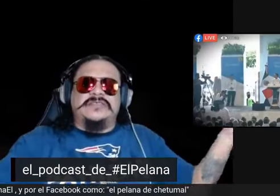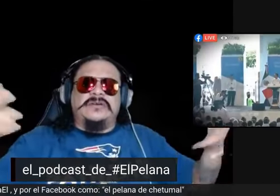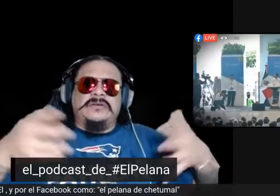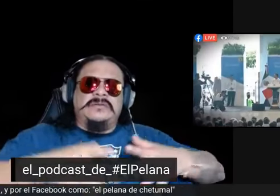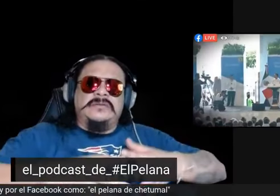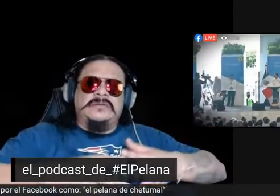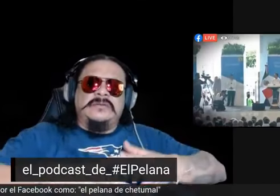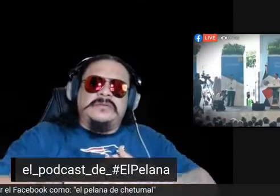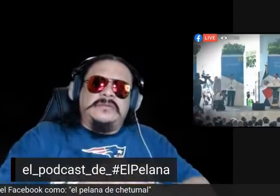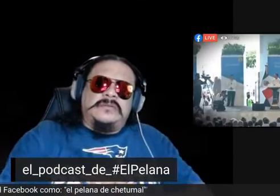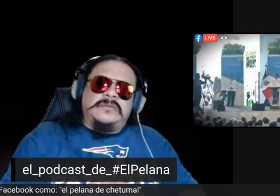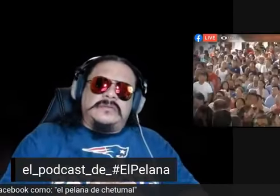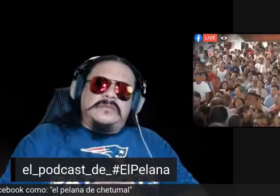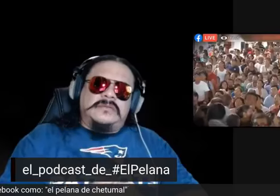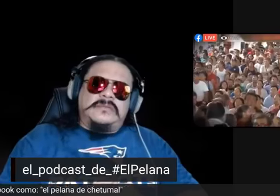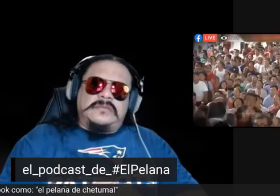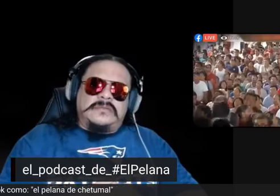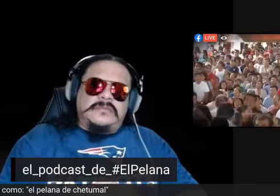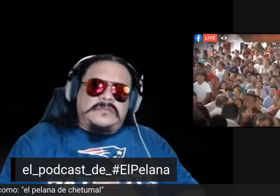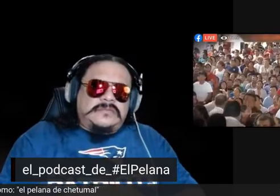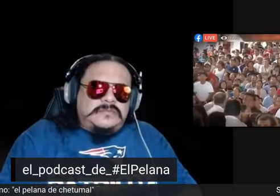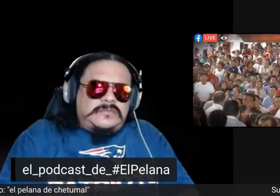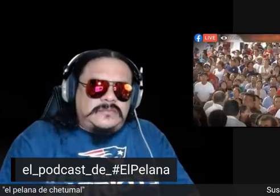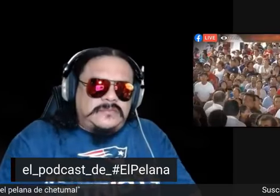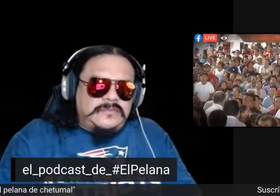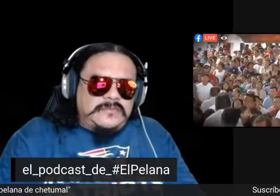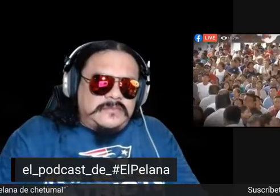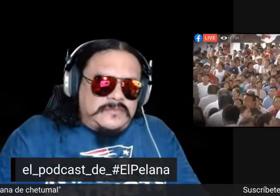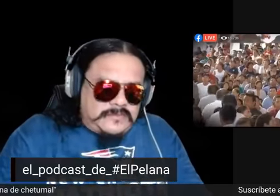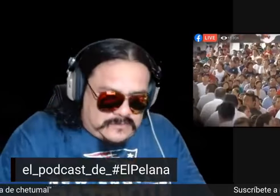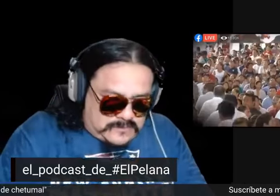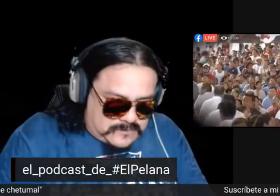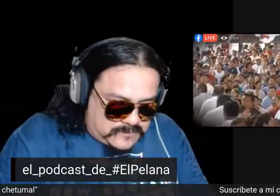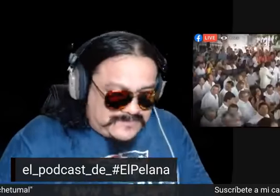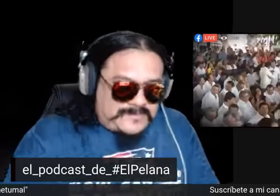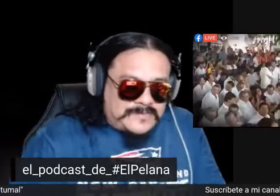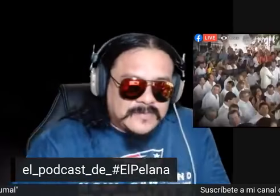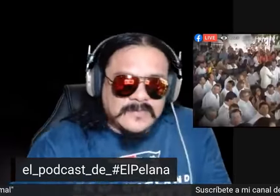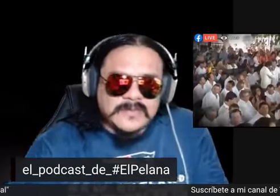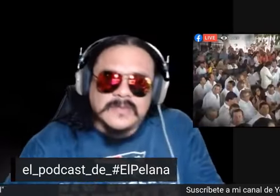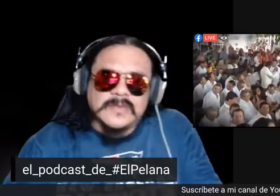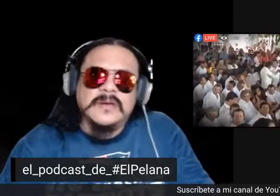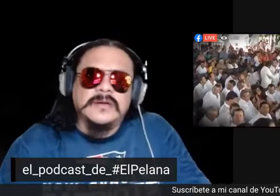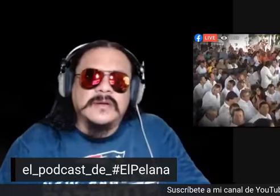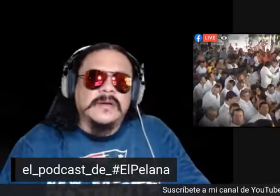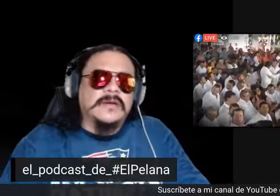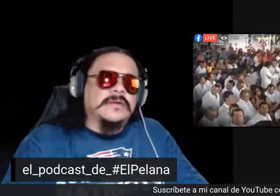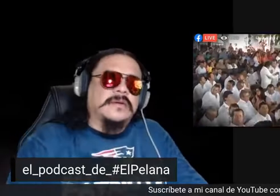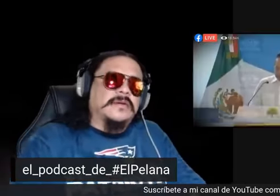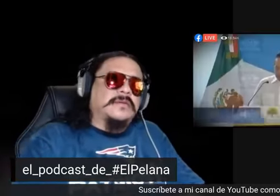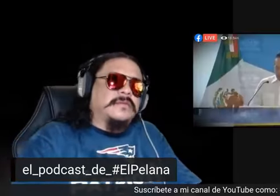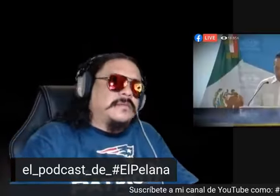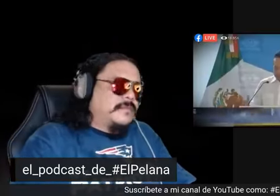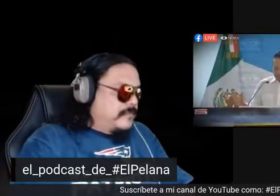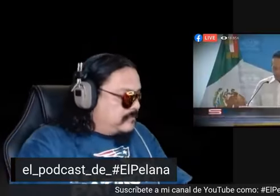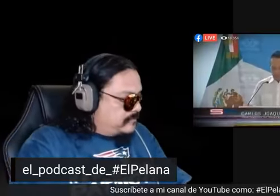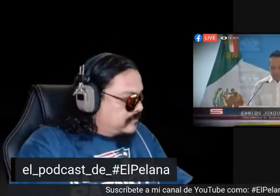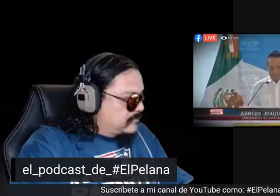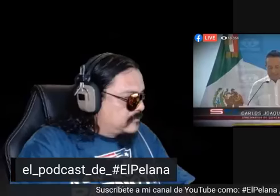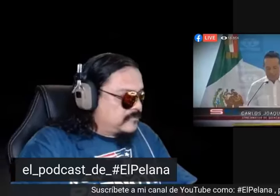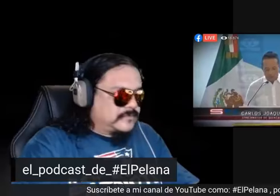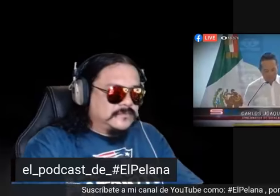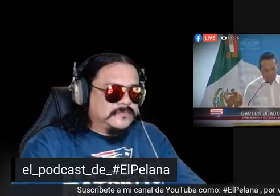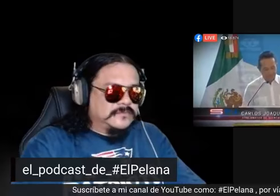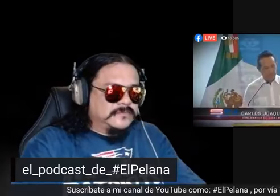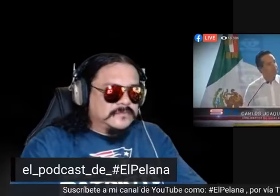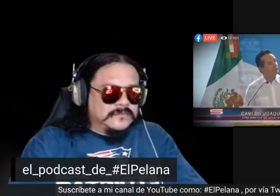¿no? Se encuentra en una posición difícil debido a la deuda heredada, por lo que dijo es necesario auditar las finanzas. Y solo creciendo